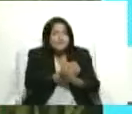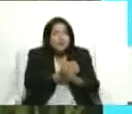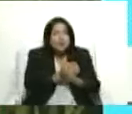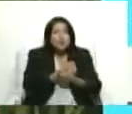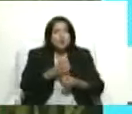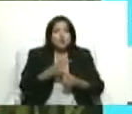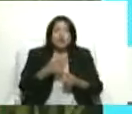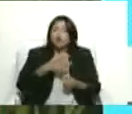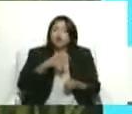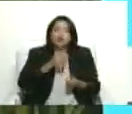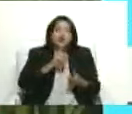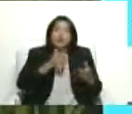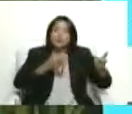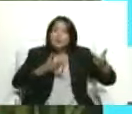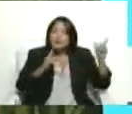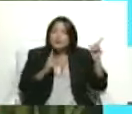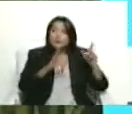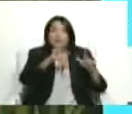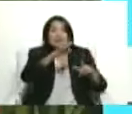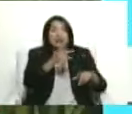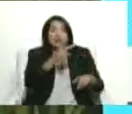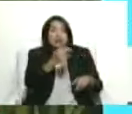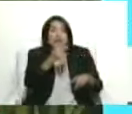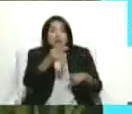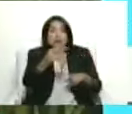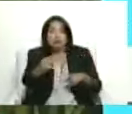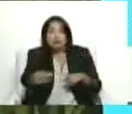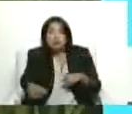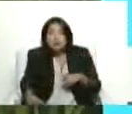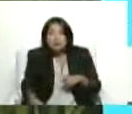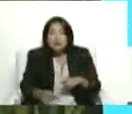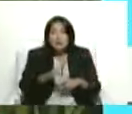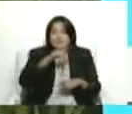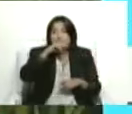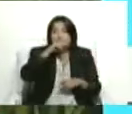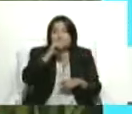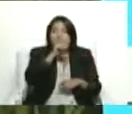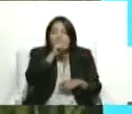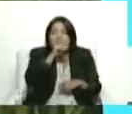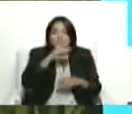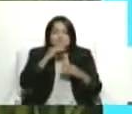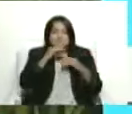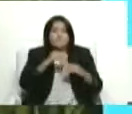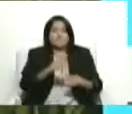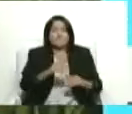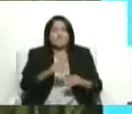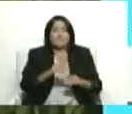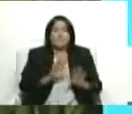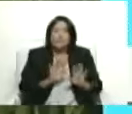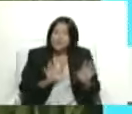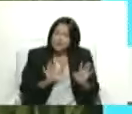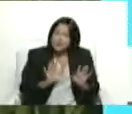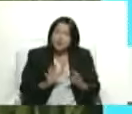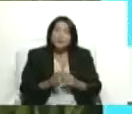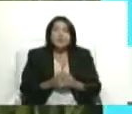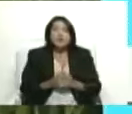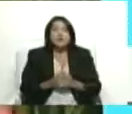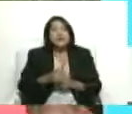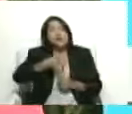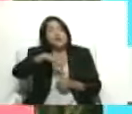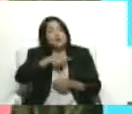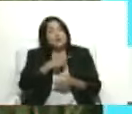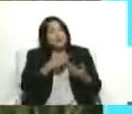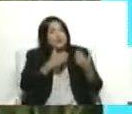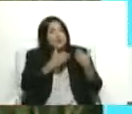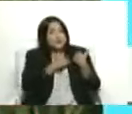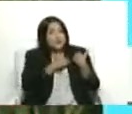dejen que nadie les diga que no debemos unirnos o que se deben callar o no pronunciarse con respecto al tema del Esequibo, porque nuestra responsabilidad